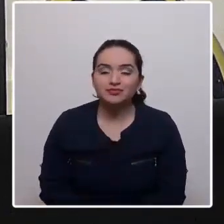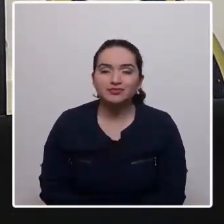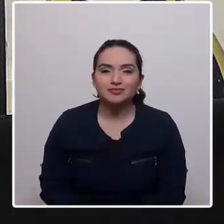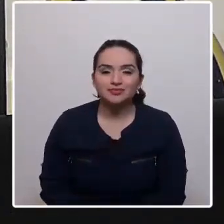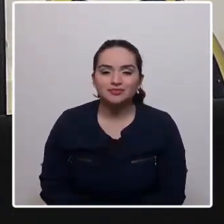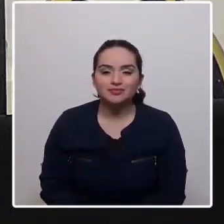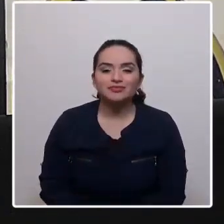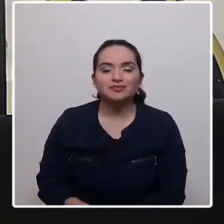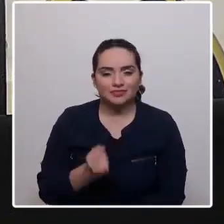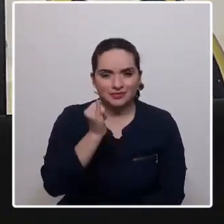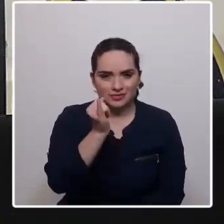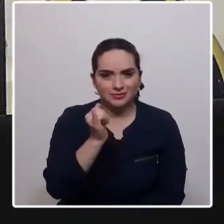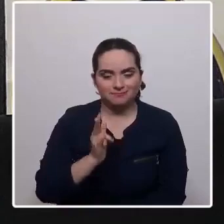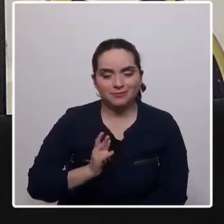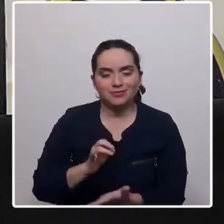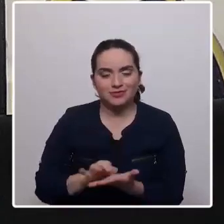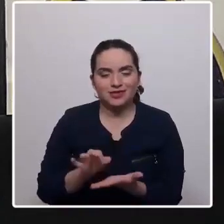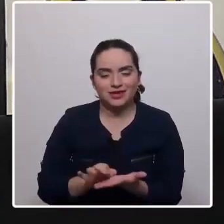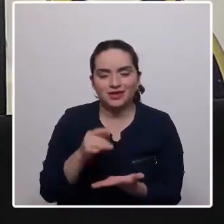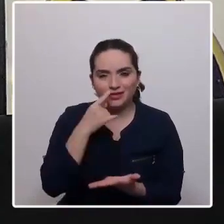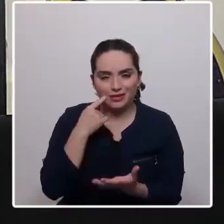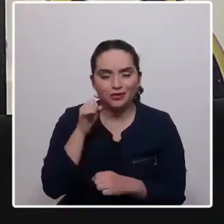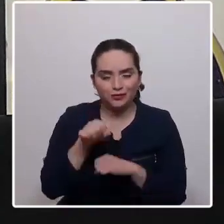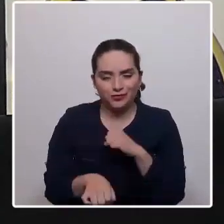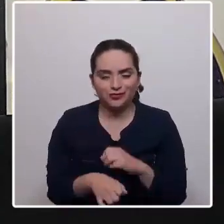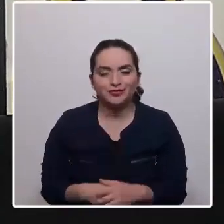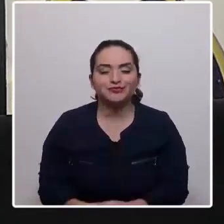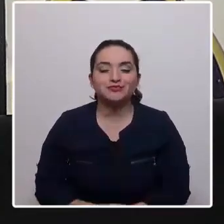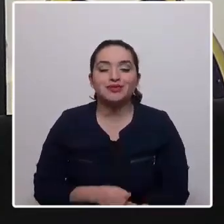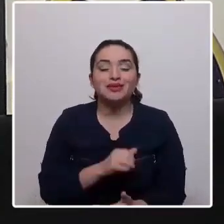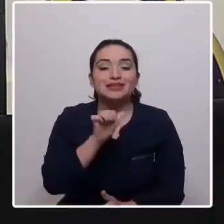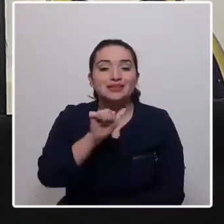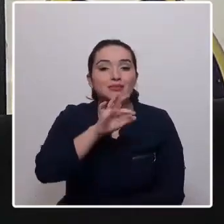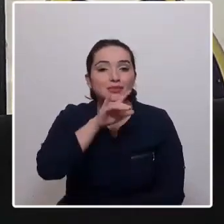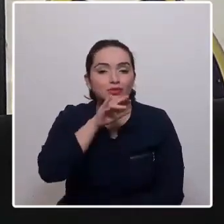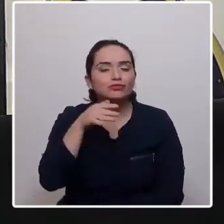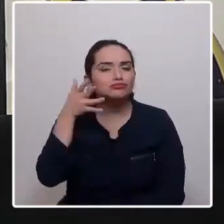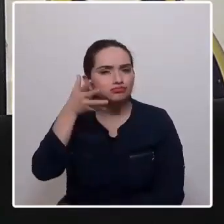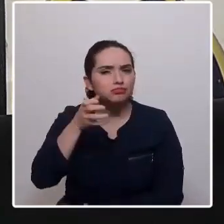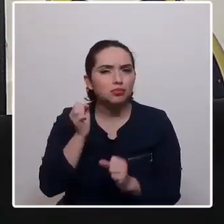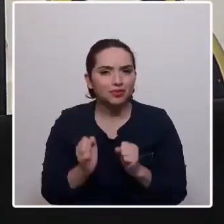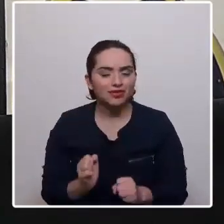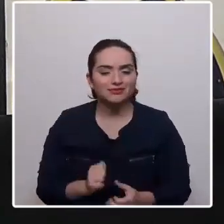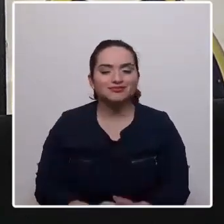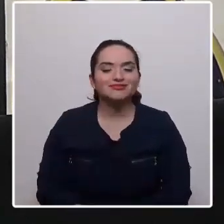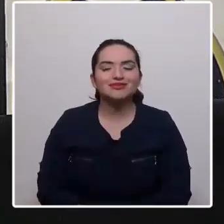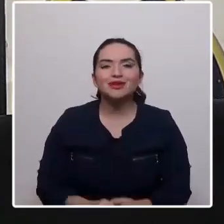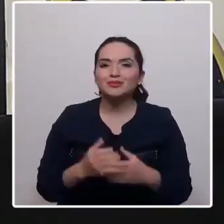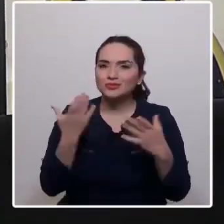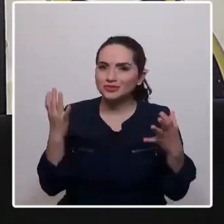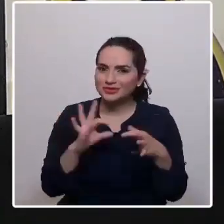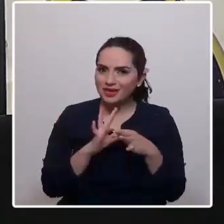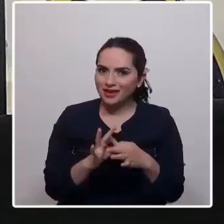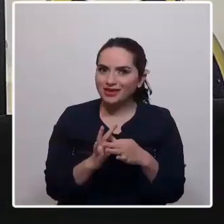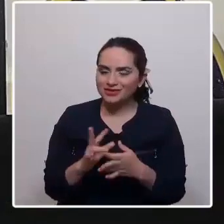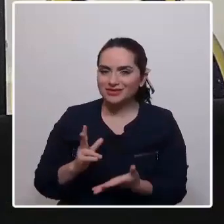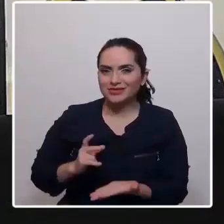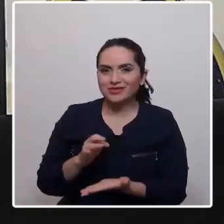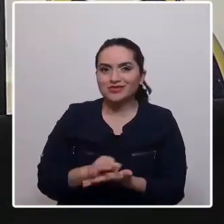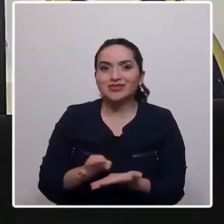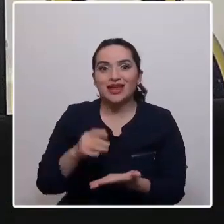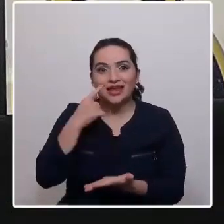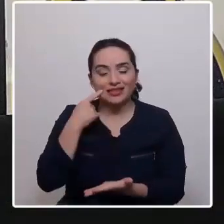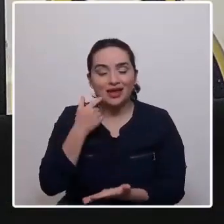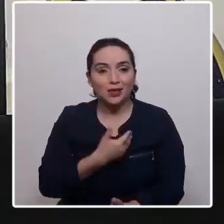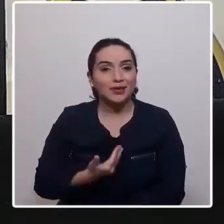Firmo, señor secretario. Tiene la palabra por 6 minutos, señor Roberto Vega. Muchas gracias, señor secretario. Señora presidenta,